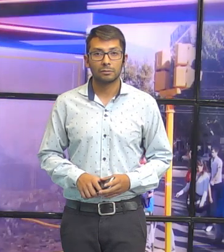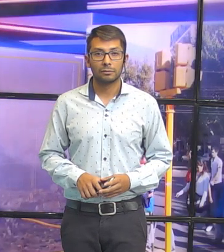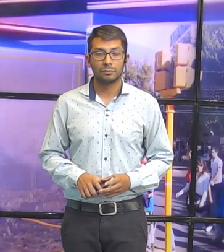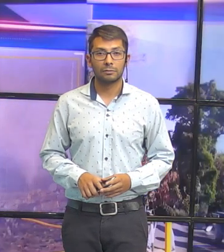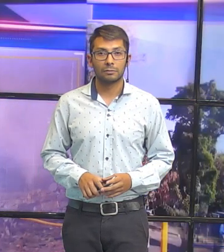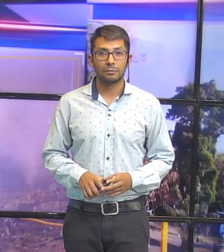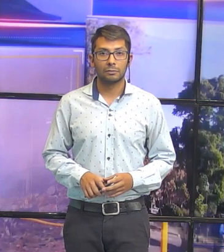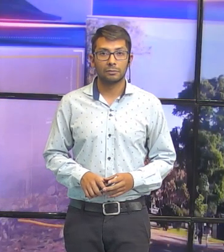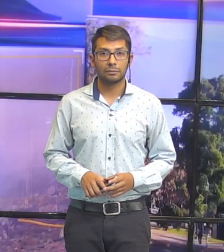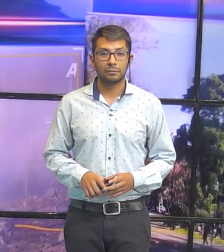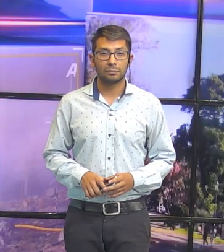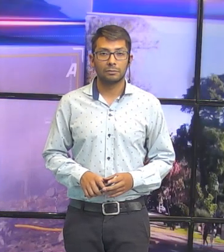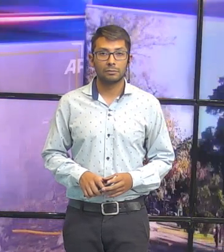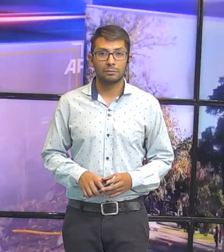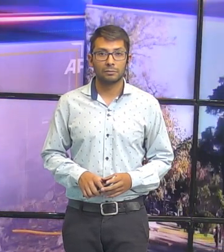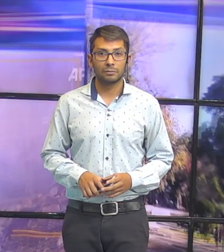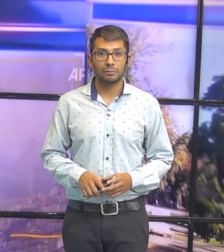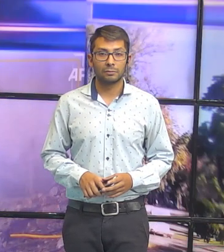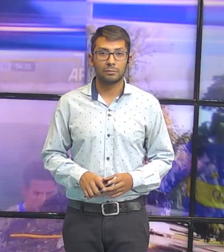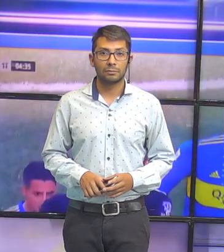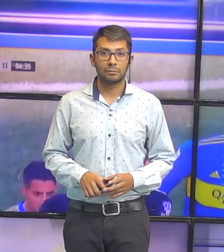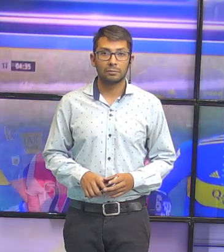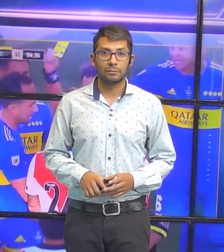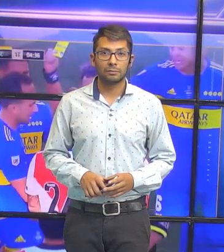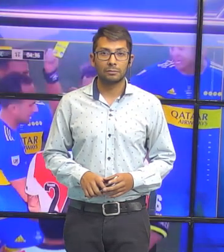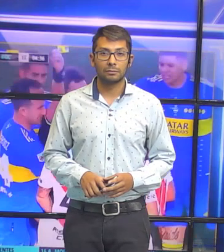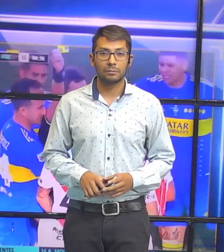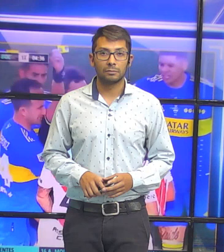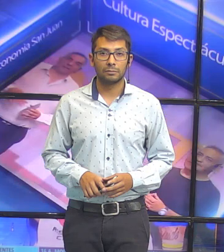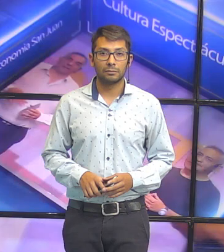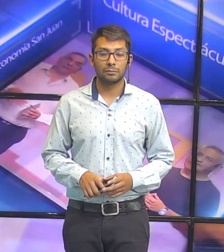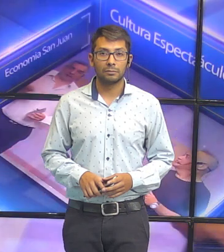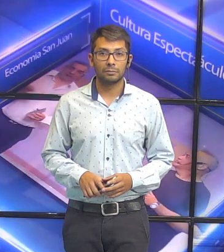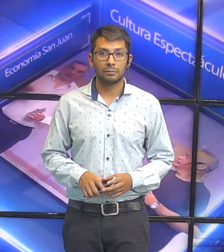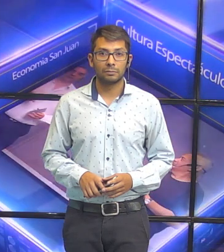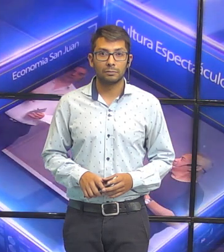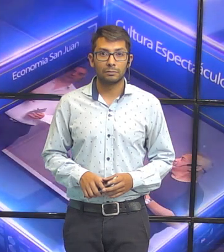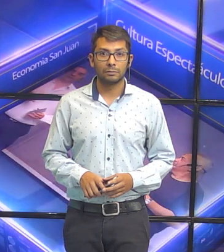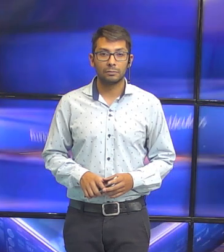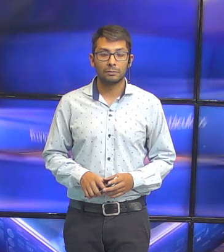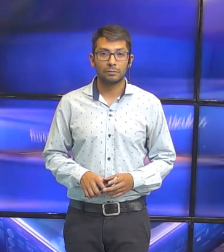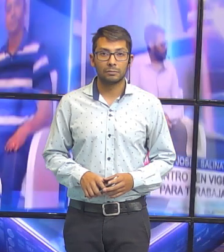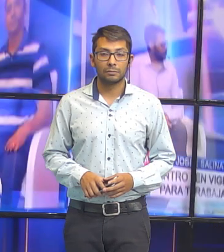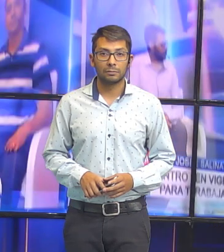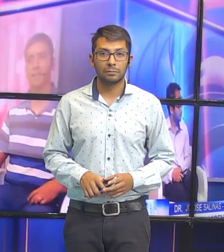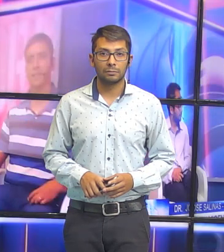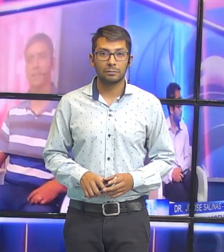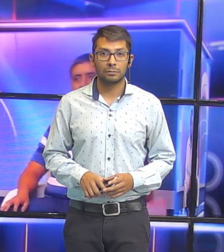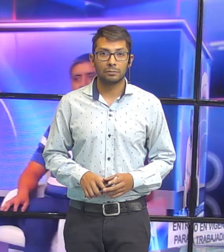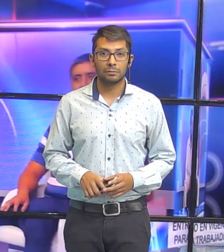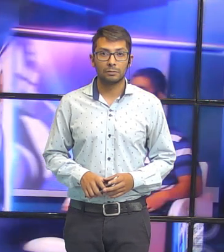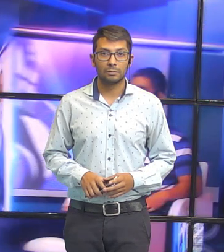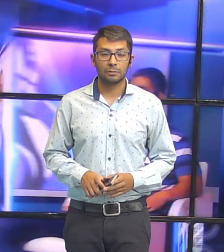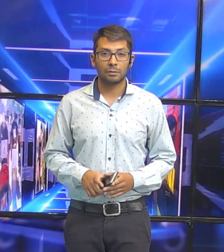que decir que hasta ahora se trata de un de un trascendido digamos que no tiene un respaldo en una norma específica legal